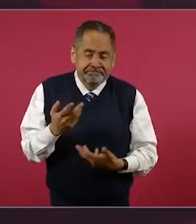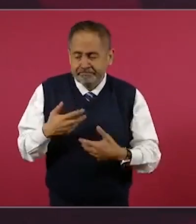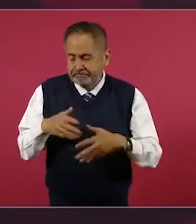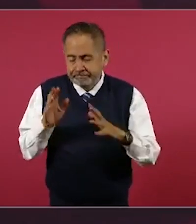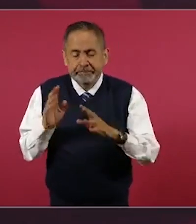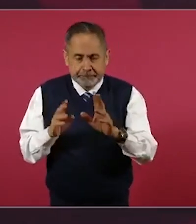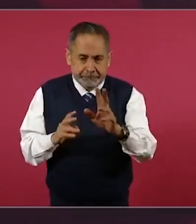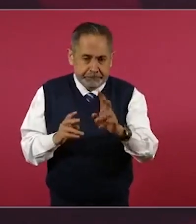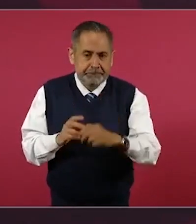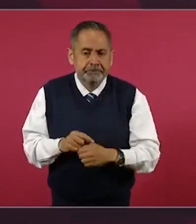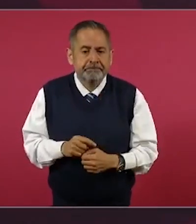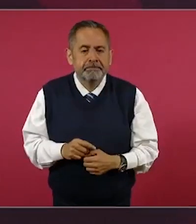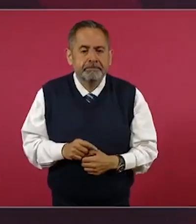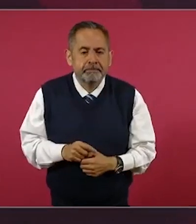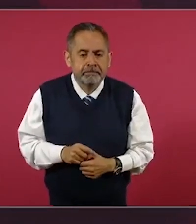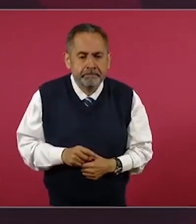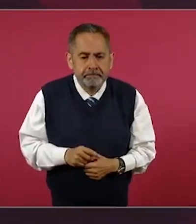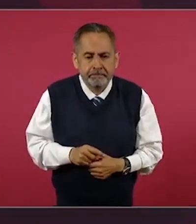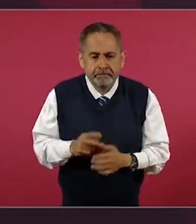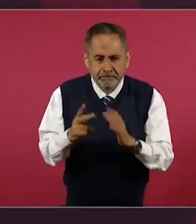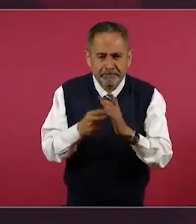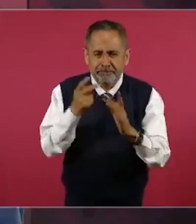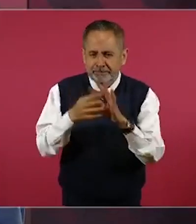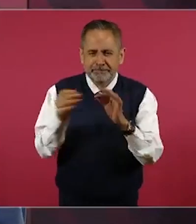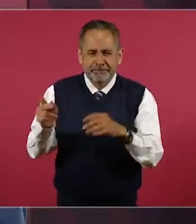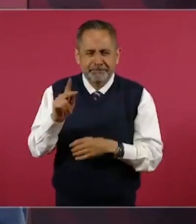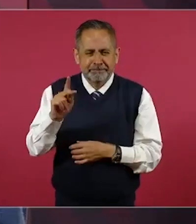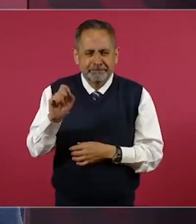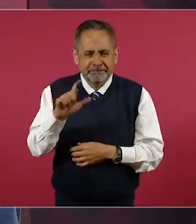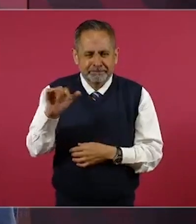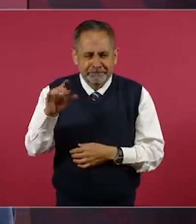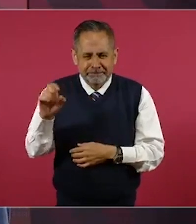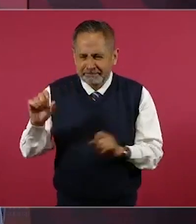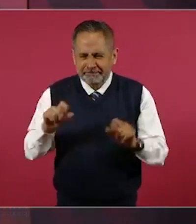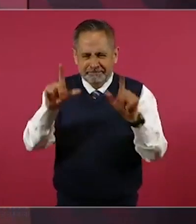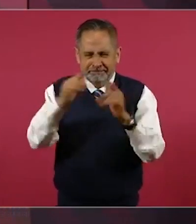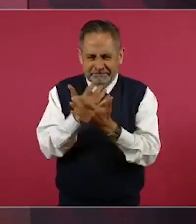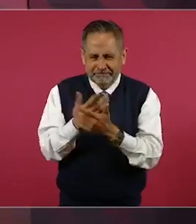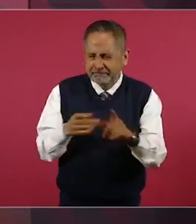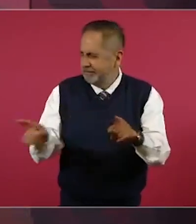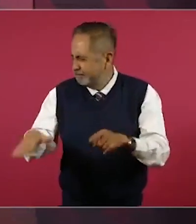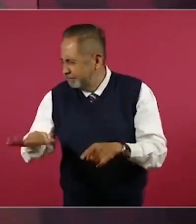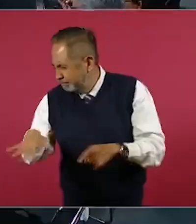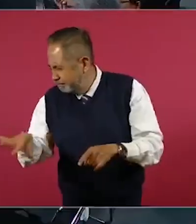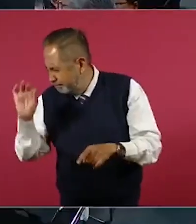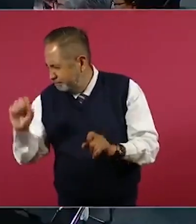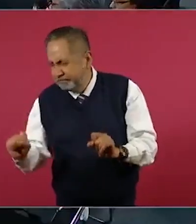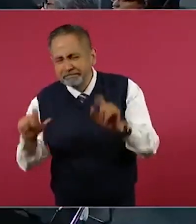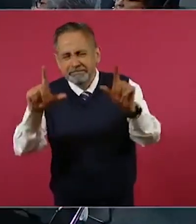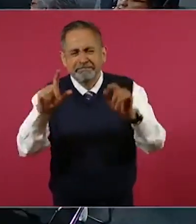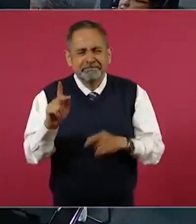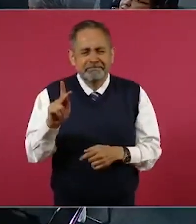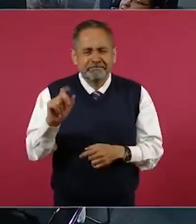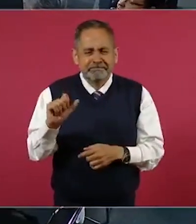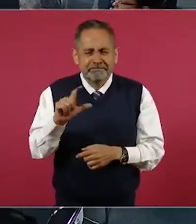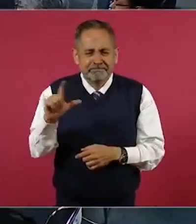desánimo ahorita vamos a traer otra vez al maestro Fer a ver verlo buscando